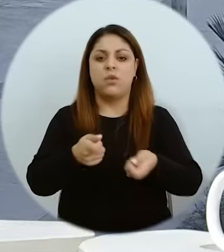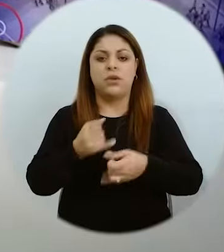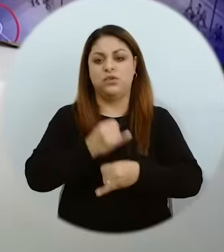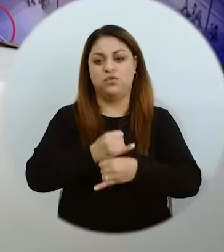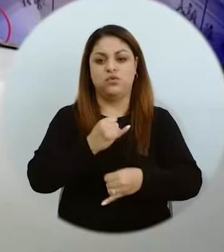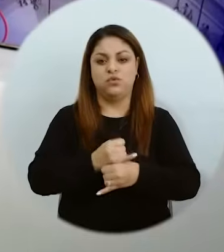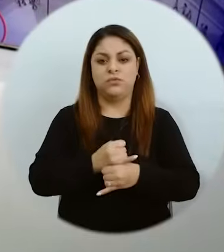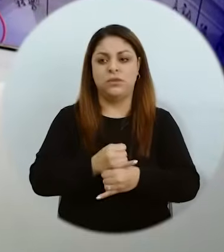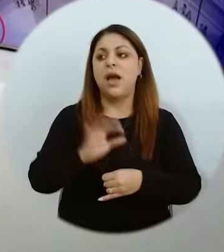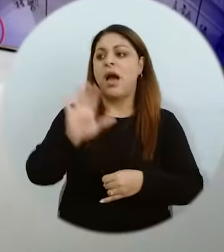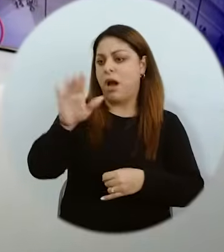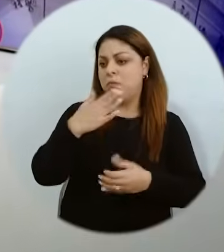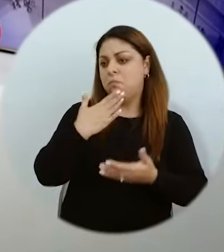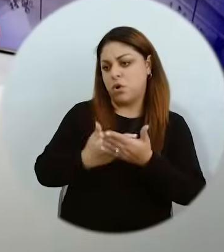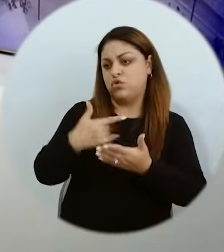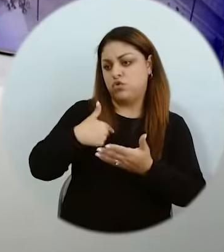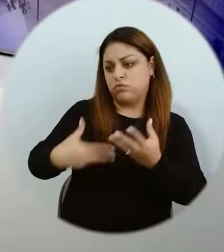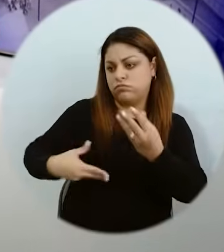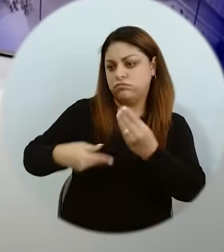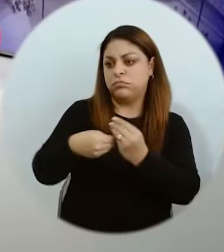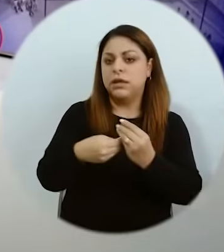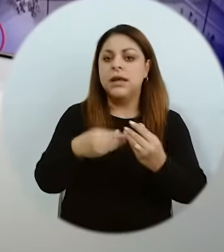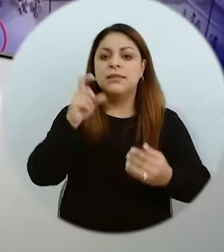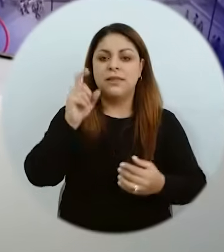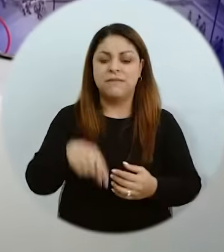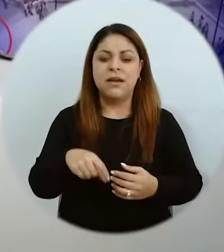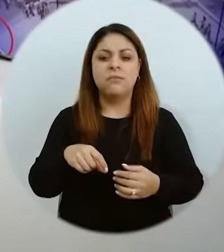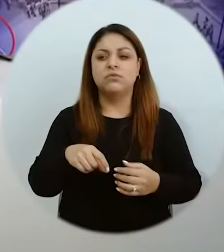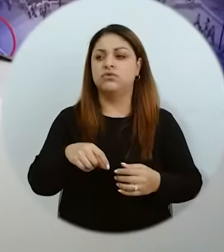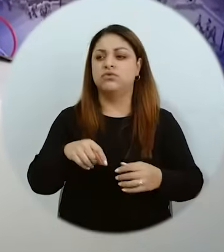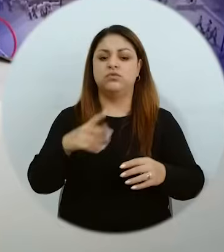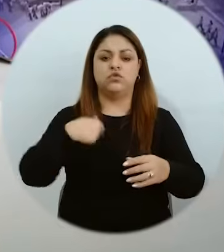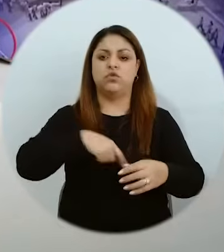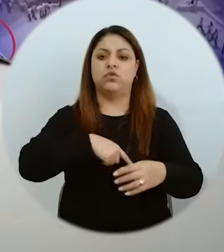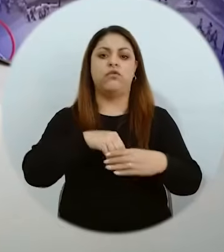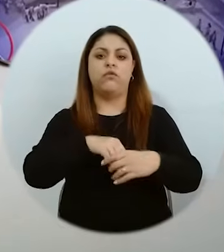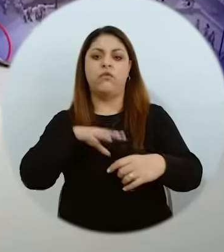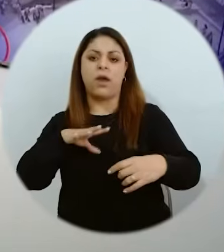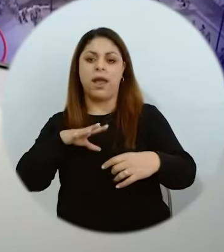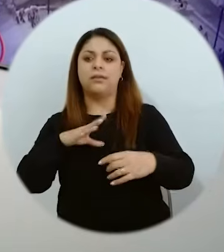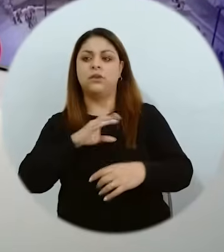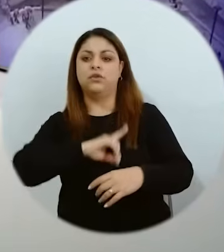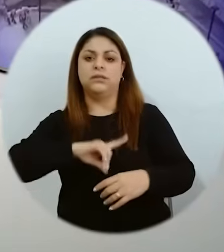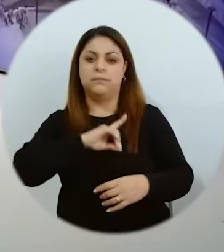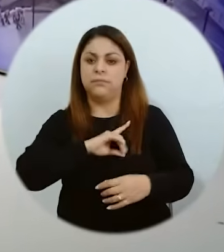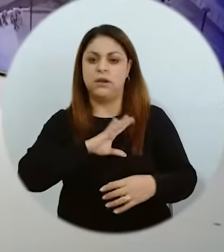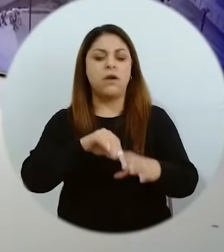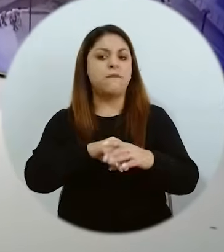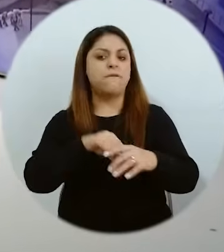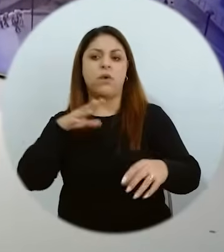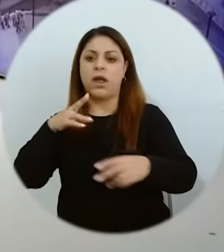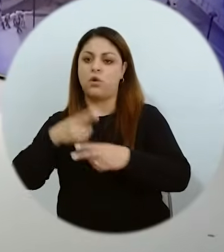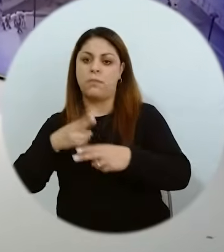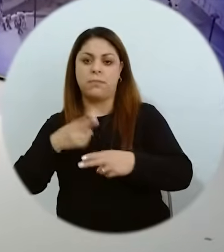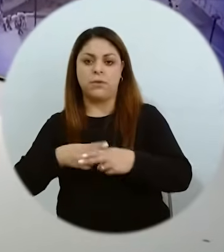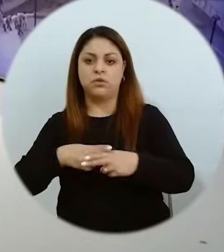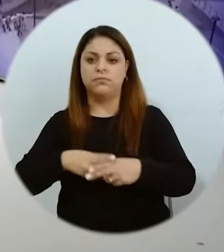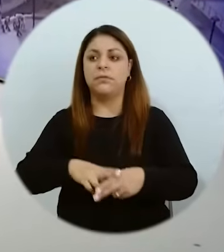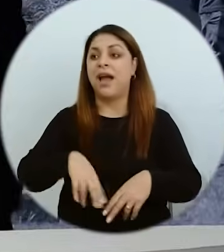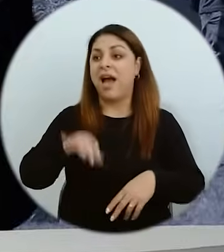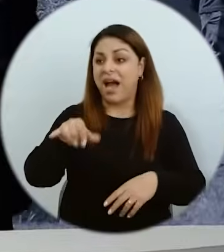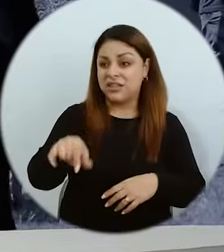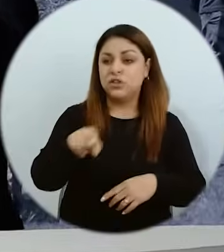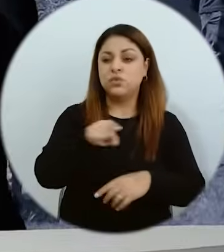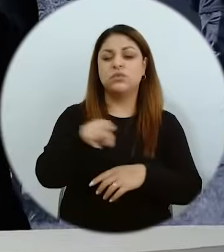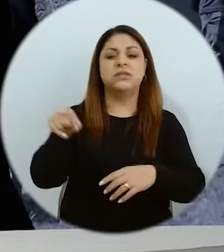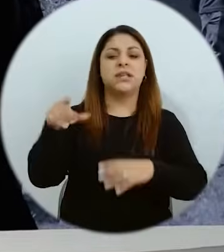ayuda al manejo de una institución. Bueno, le complemento. Debiéramos estar fuera de lo disciplinario y fuera del